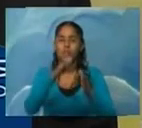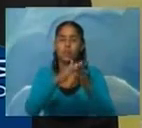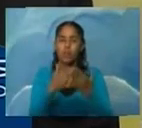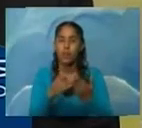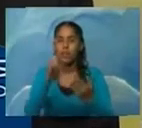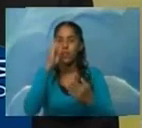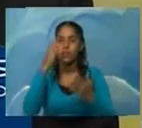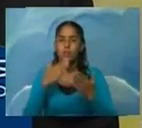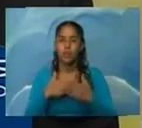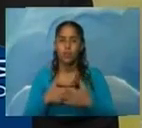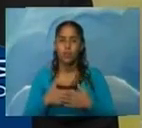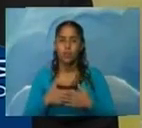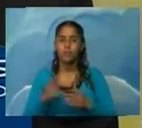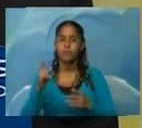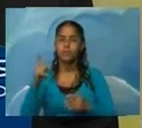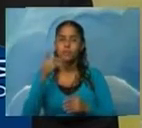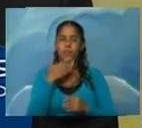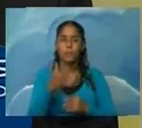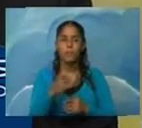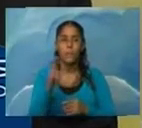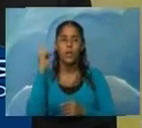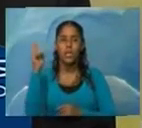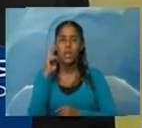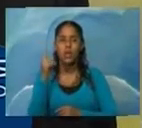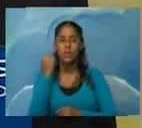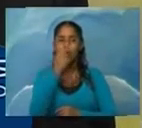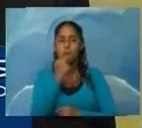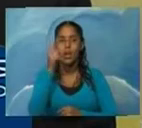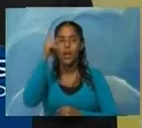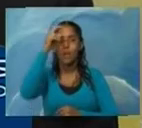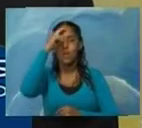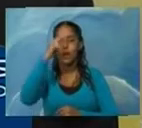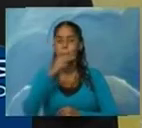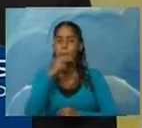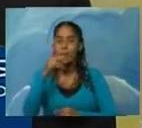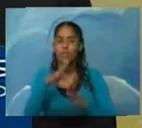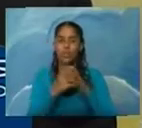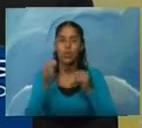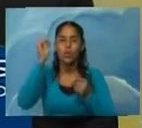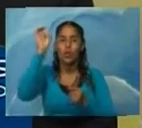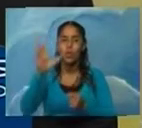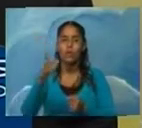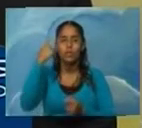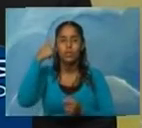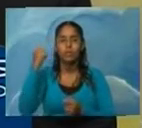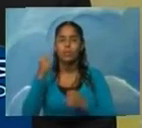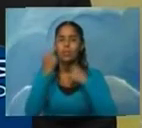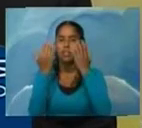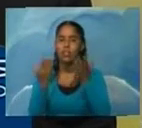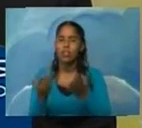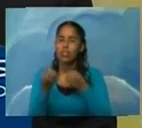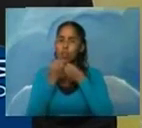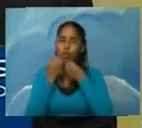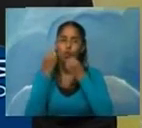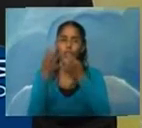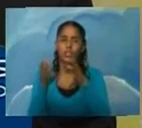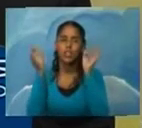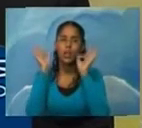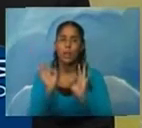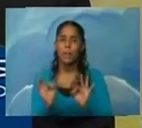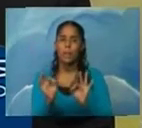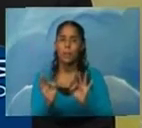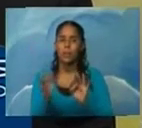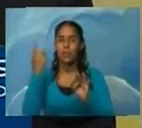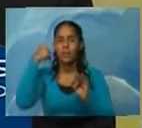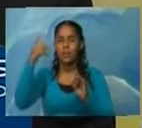Dios mío, te pedimos que uses los labios de mi padre, de los pastores acá, para darnos el consejo apropiado, el consejo